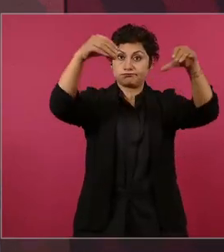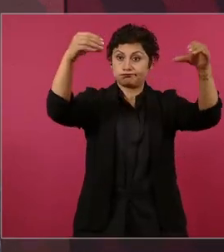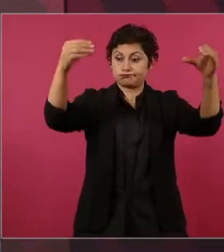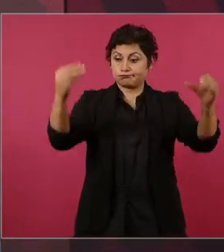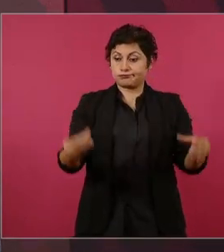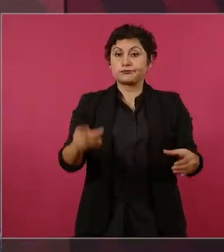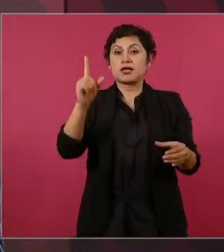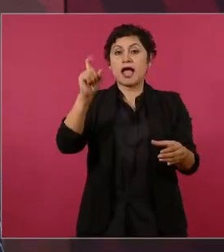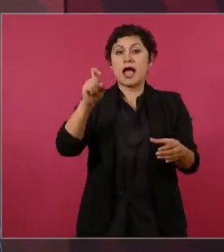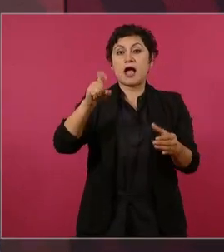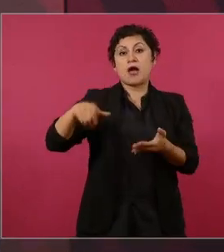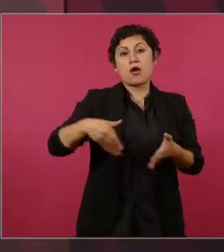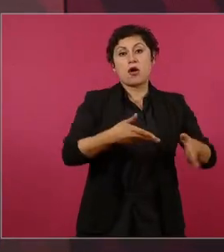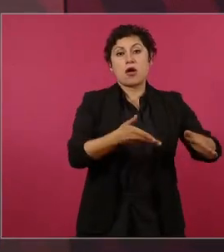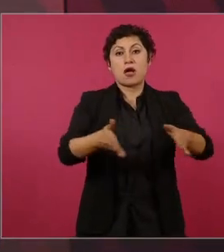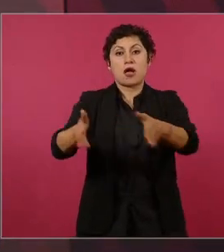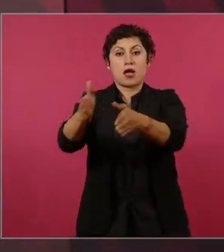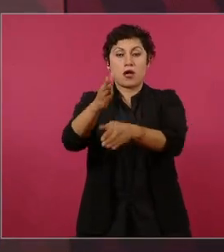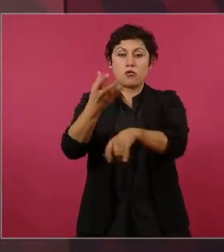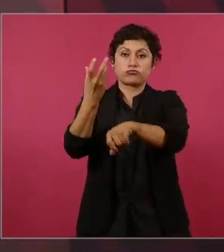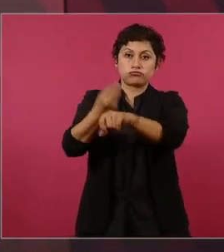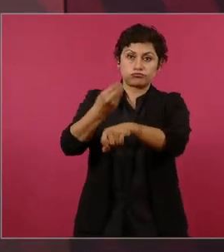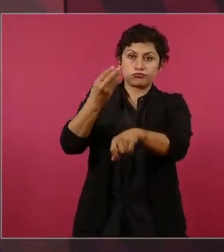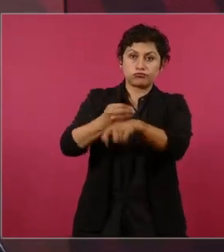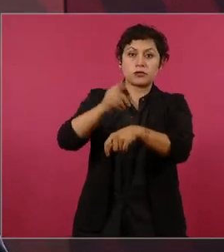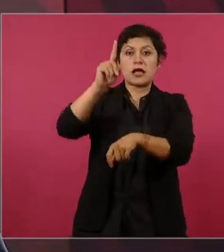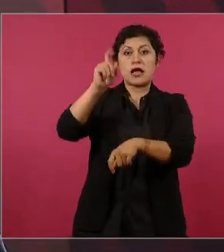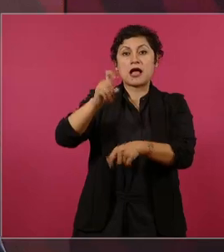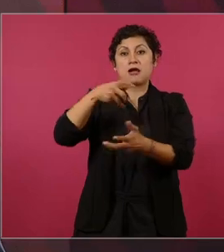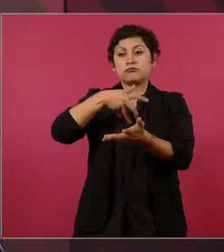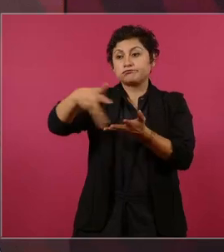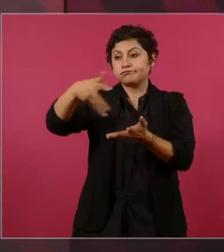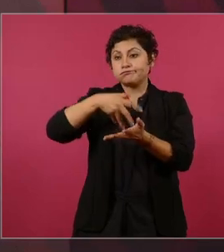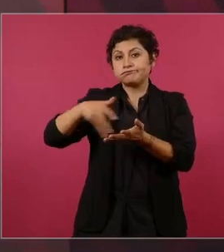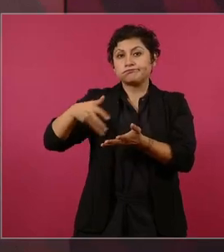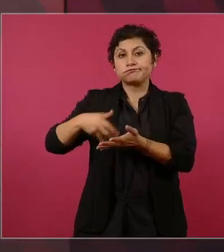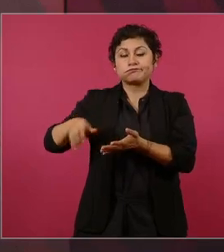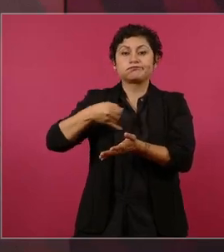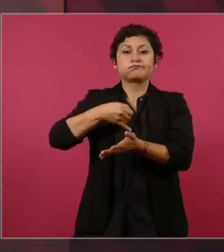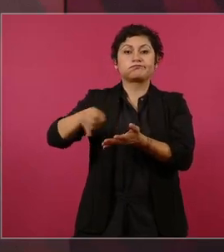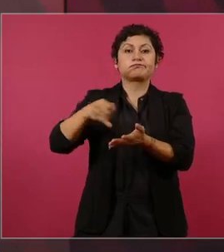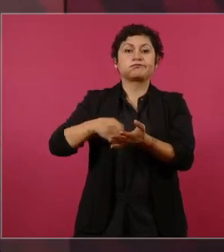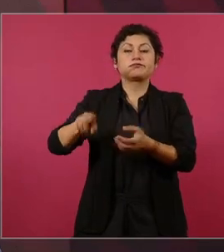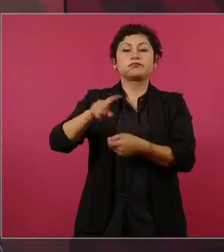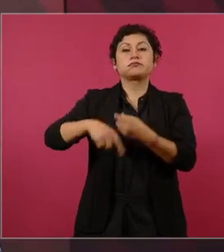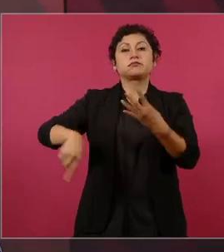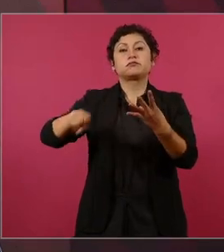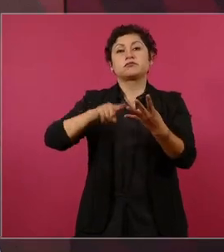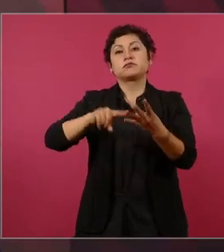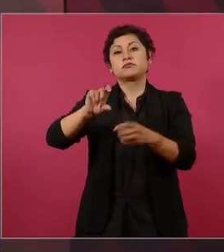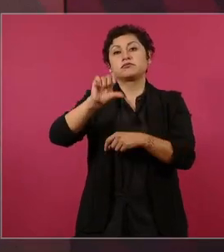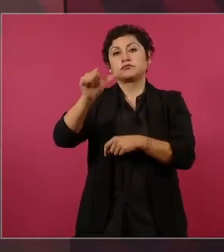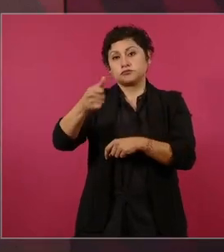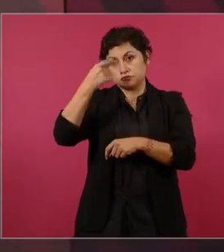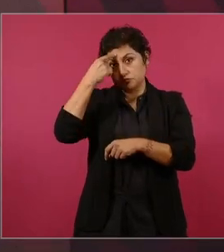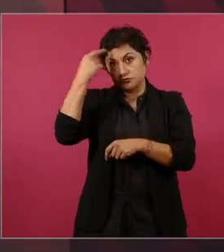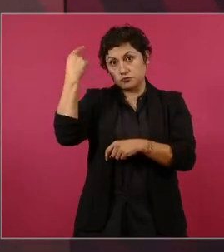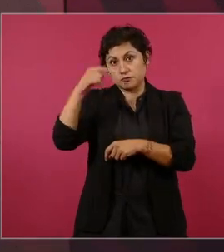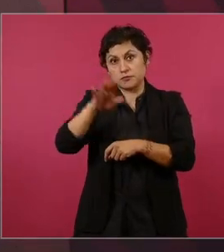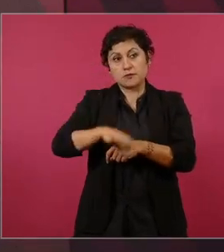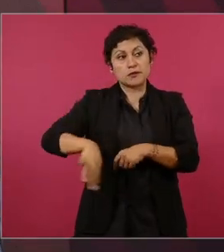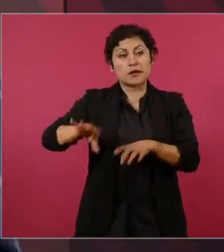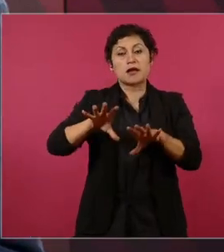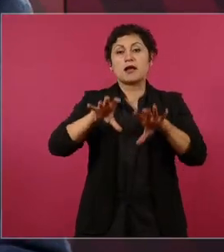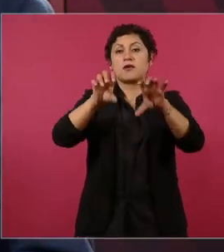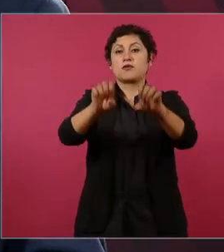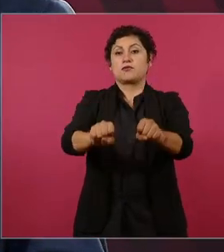riego, más la rehabilitación de uno existente, para 38,000 hectáreas de riego, y